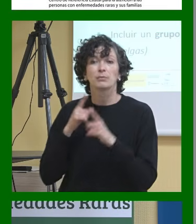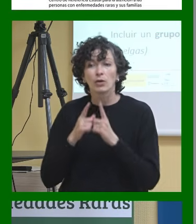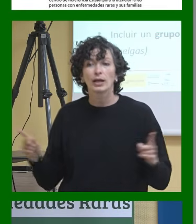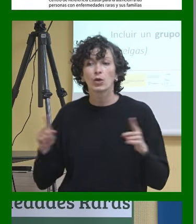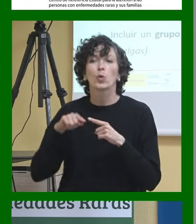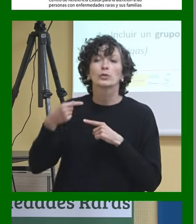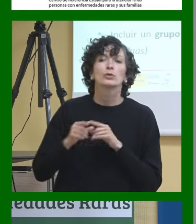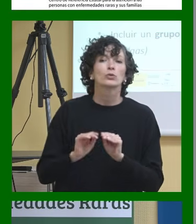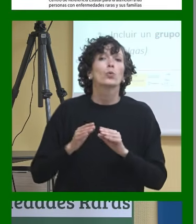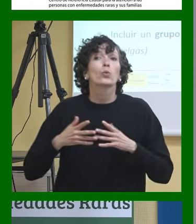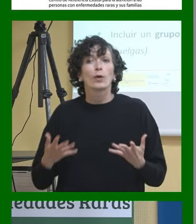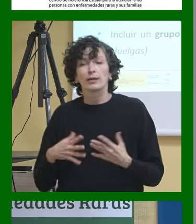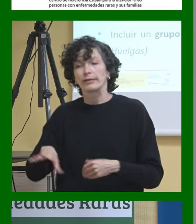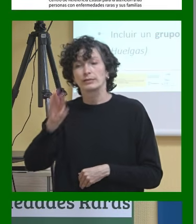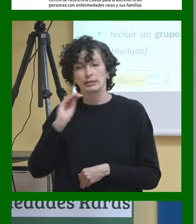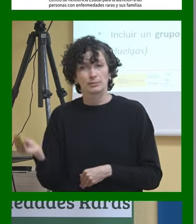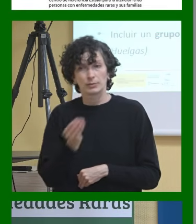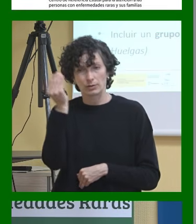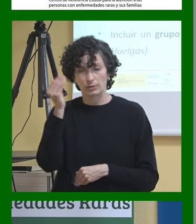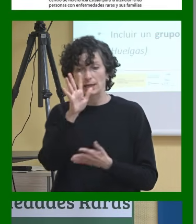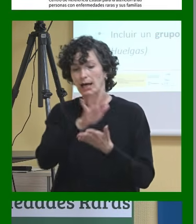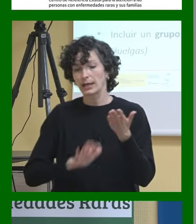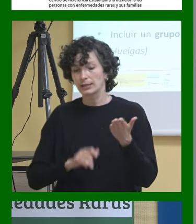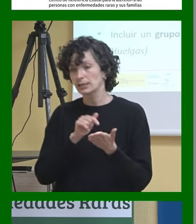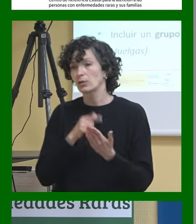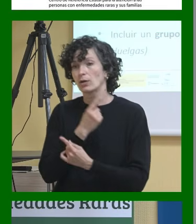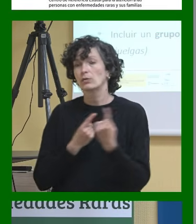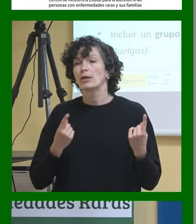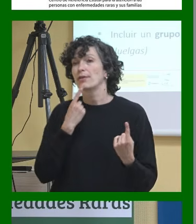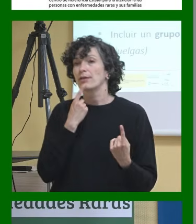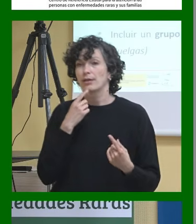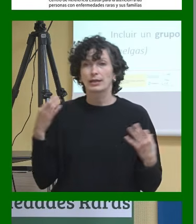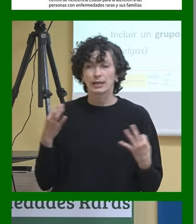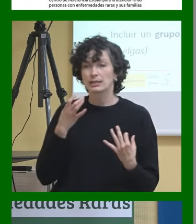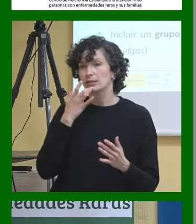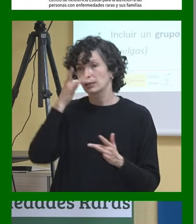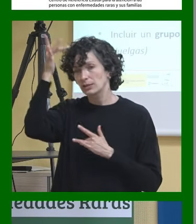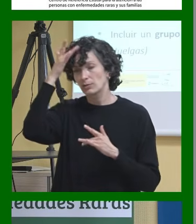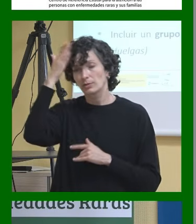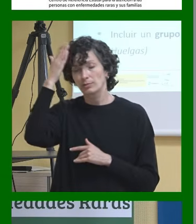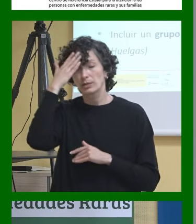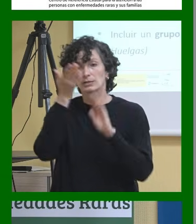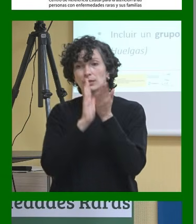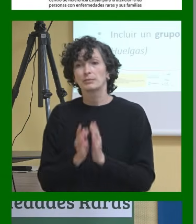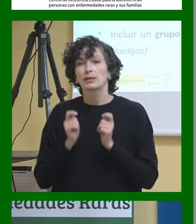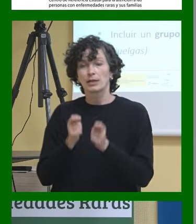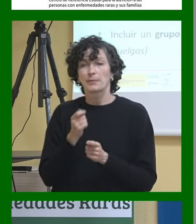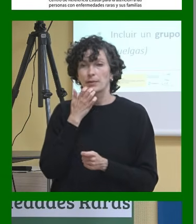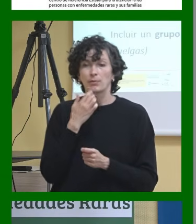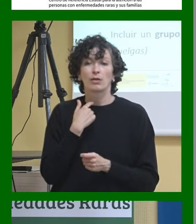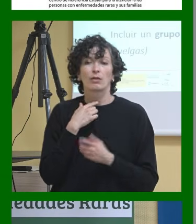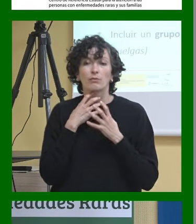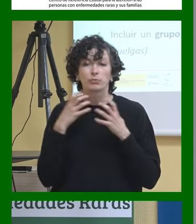Hay artículos que también plantean que cuando tratan esos síntomas centrales como la faringitis, como la